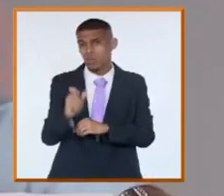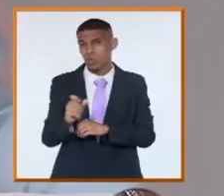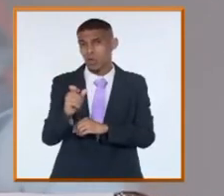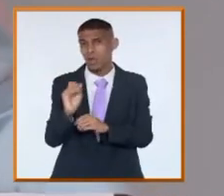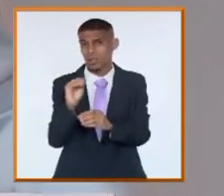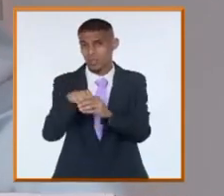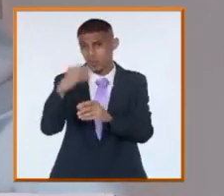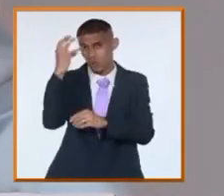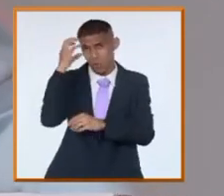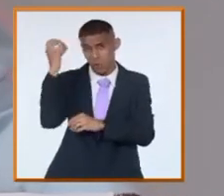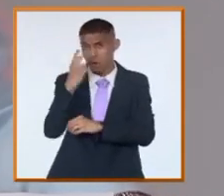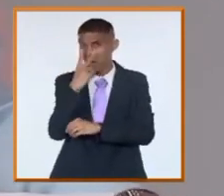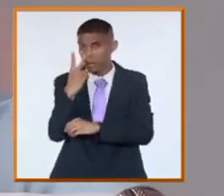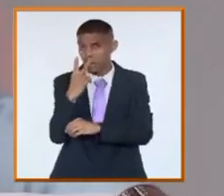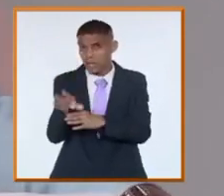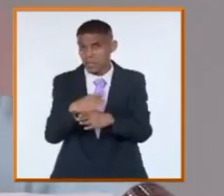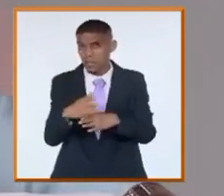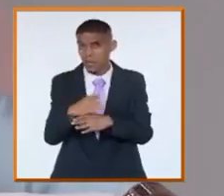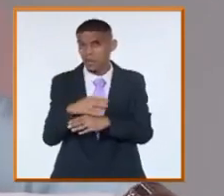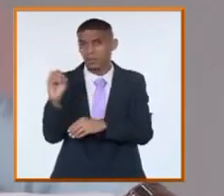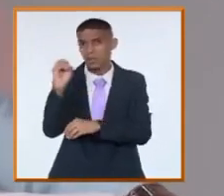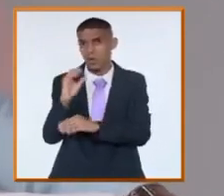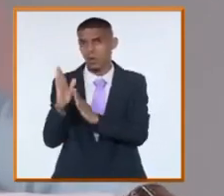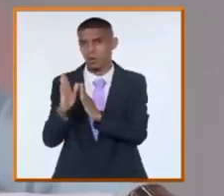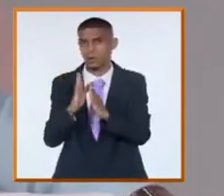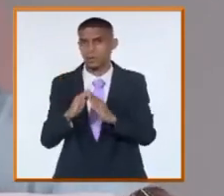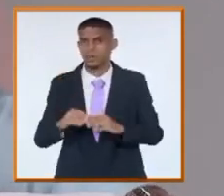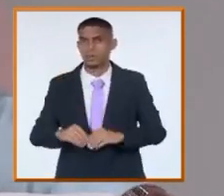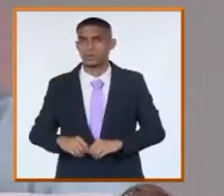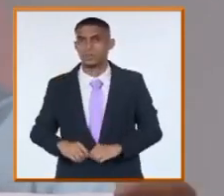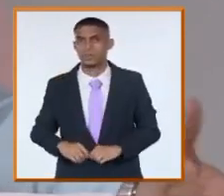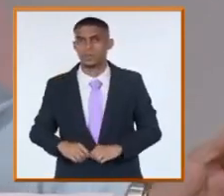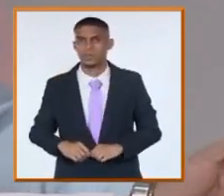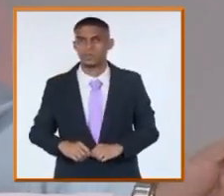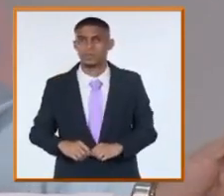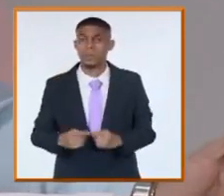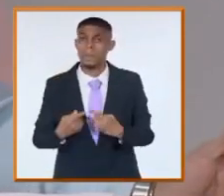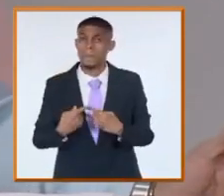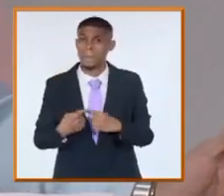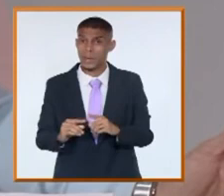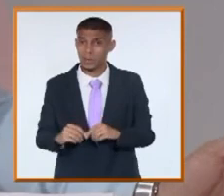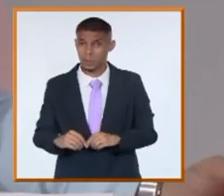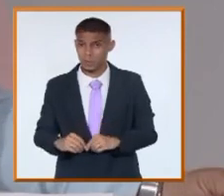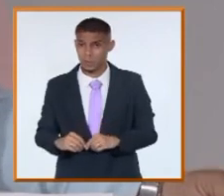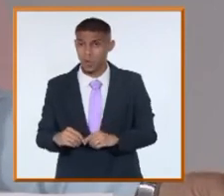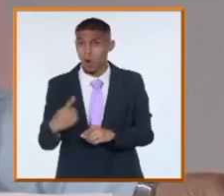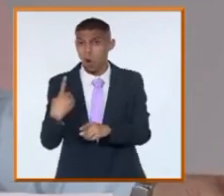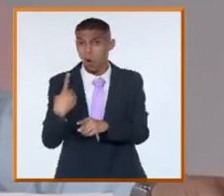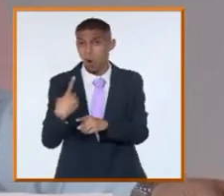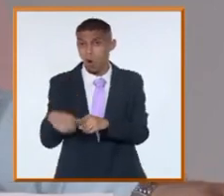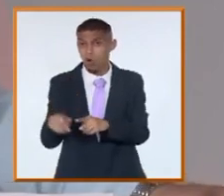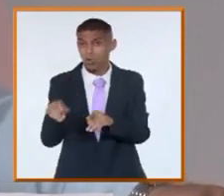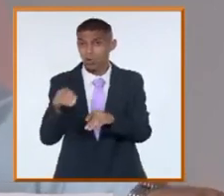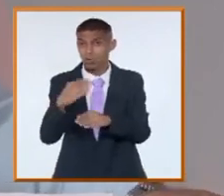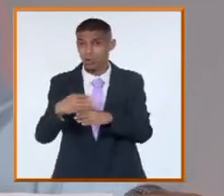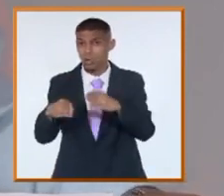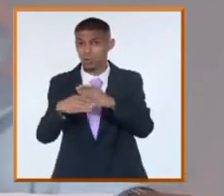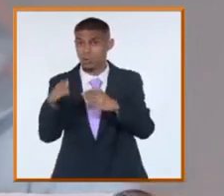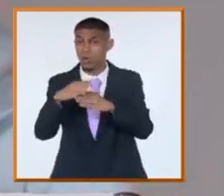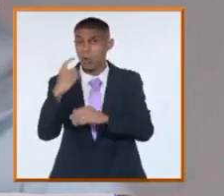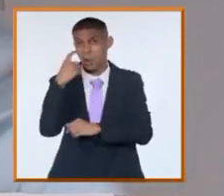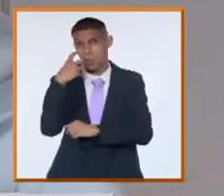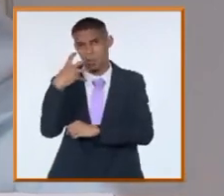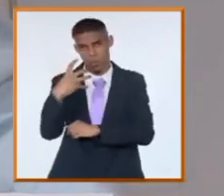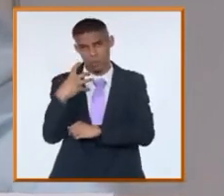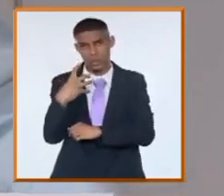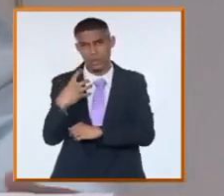la provincia en este caso las direcciones provinciales de vivienda Pero hay un sector de la construcción que es bueno explicar el sector de la